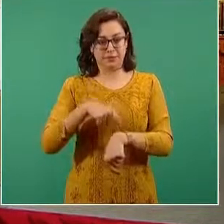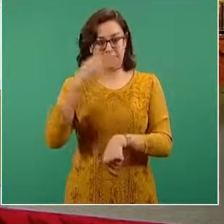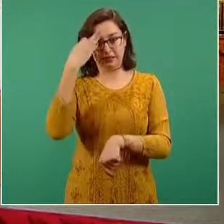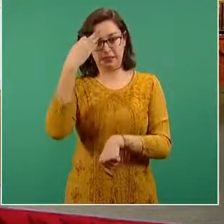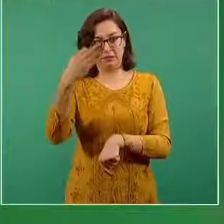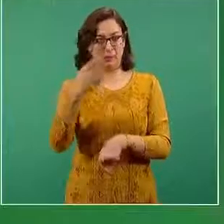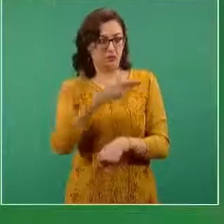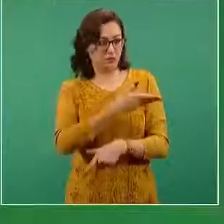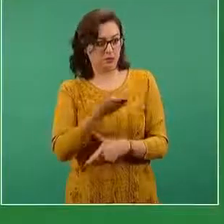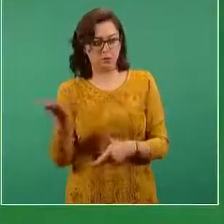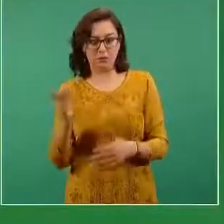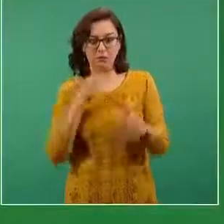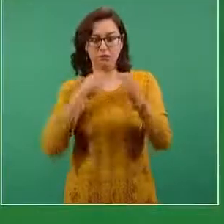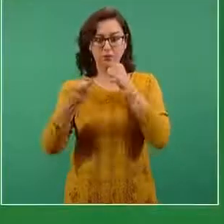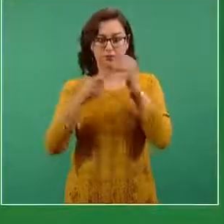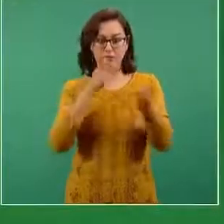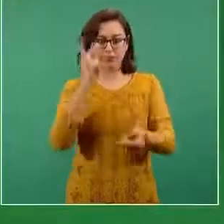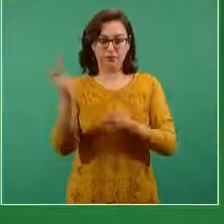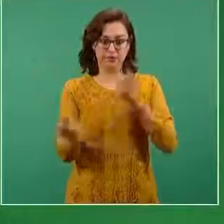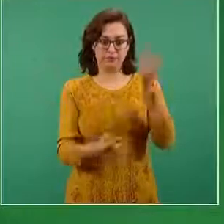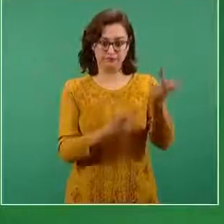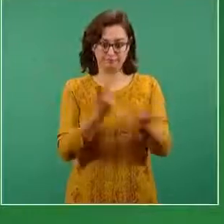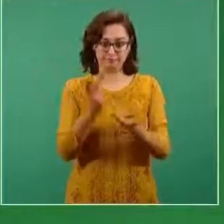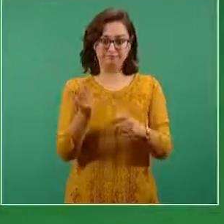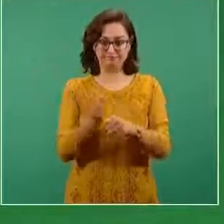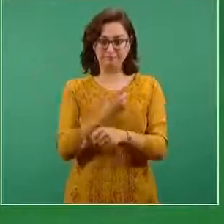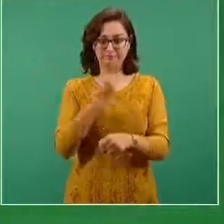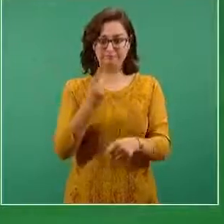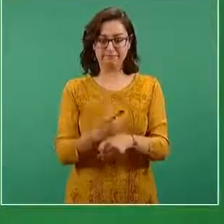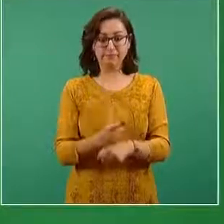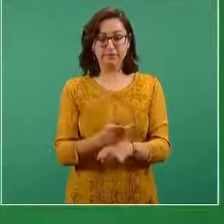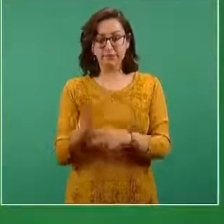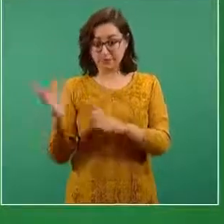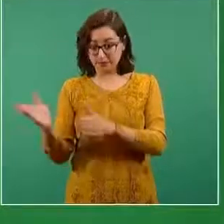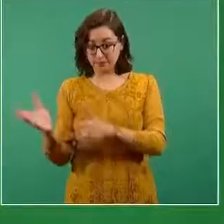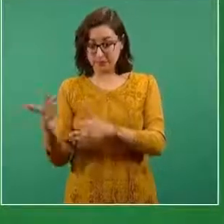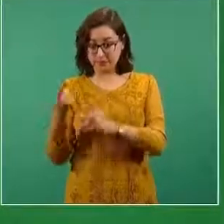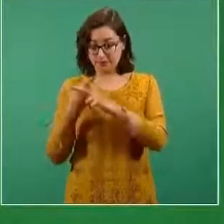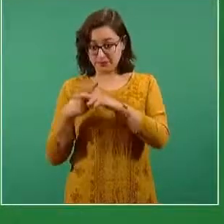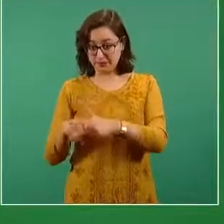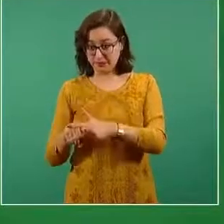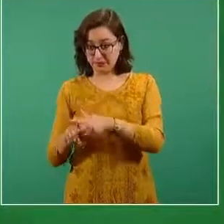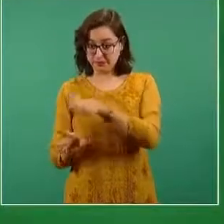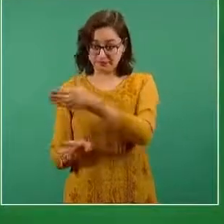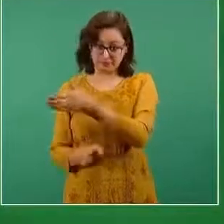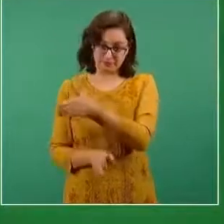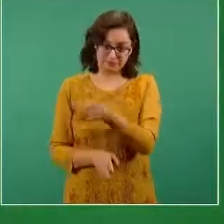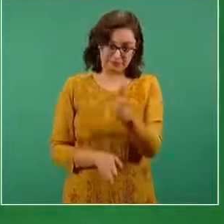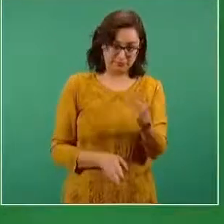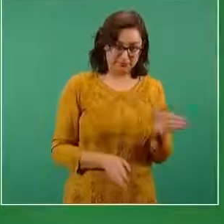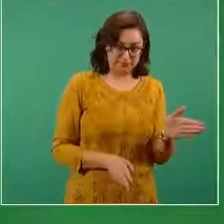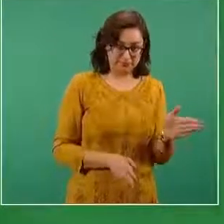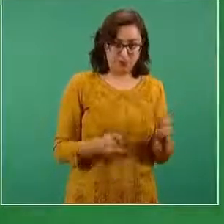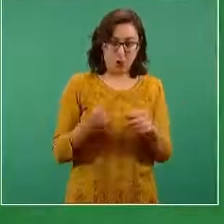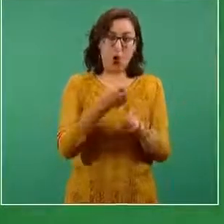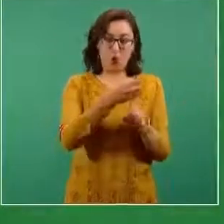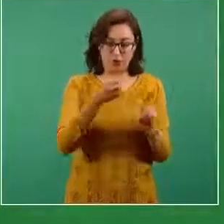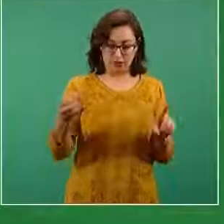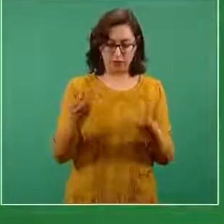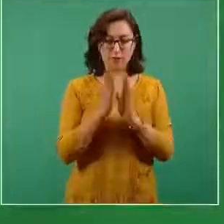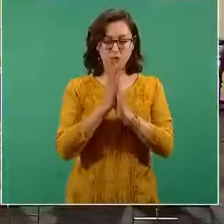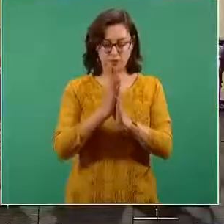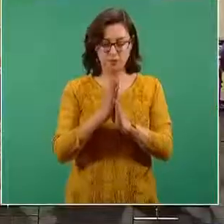medios de comunicación para que puedan realizar sus preguntas. Vamos a empezar ahora de este lado, por favor, y luego vamos de este lado, en este orden, y